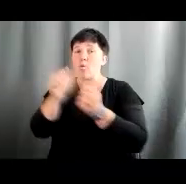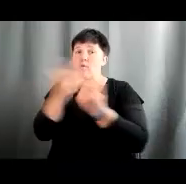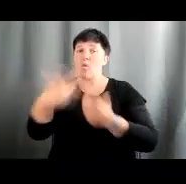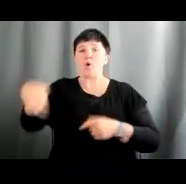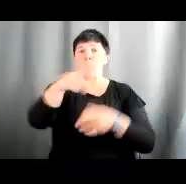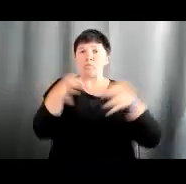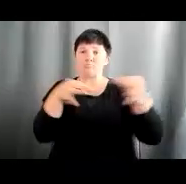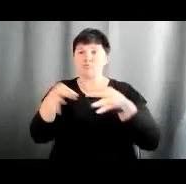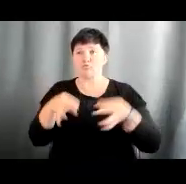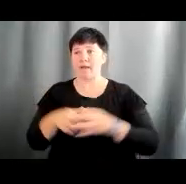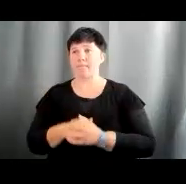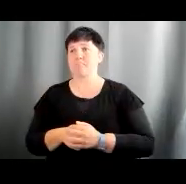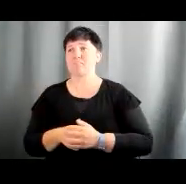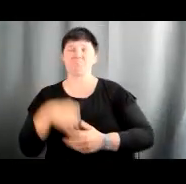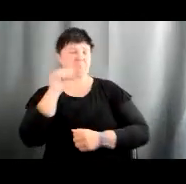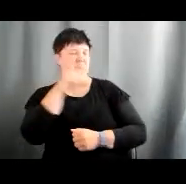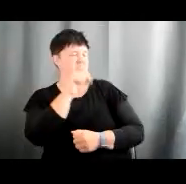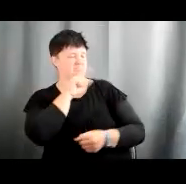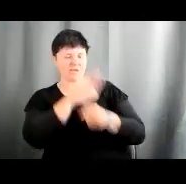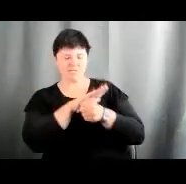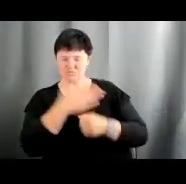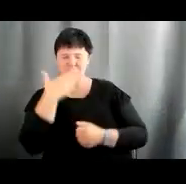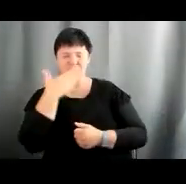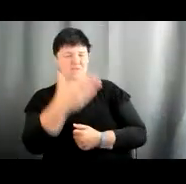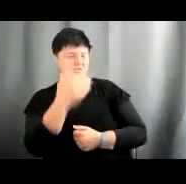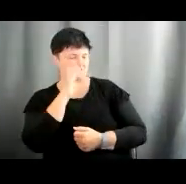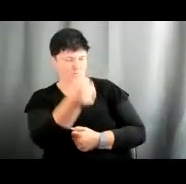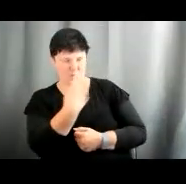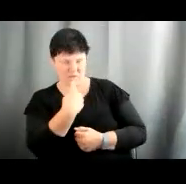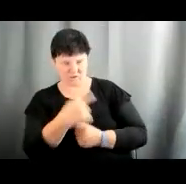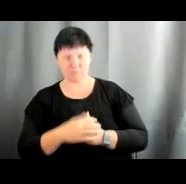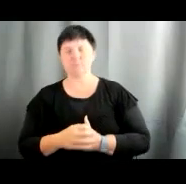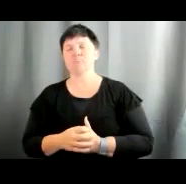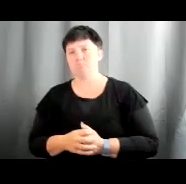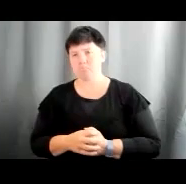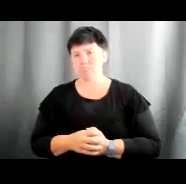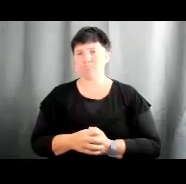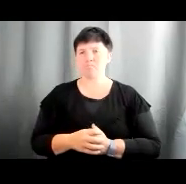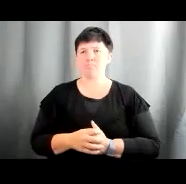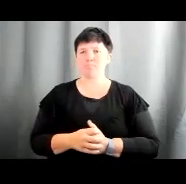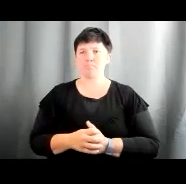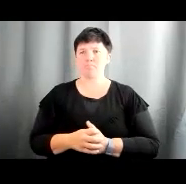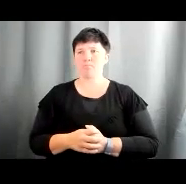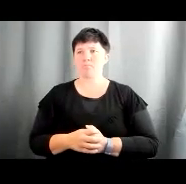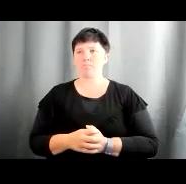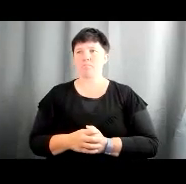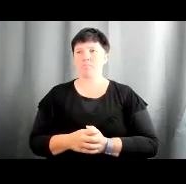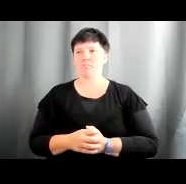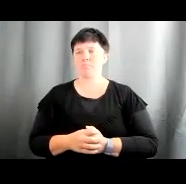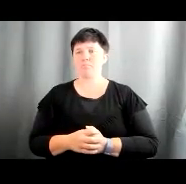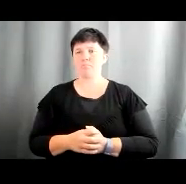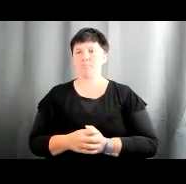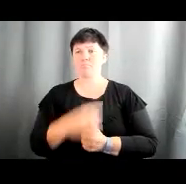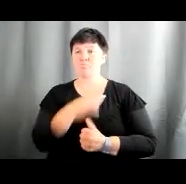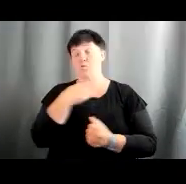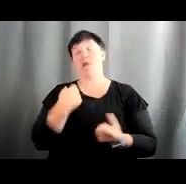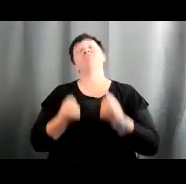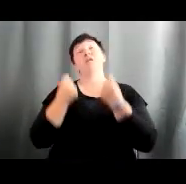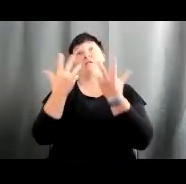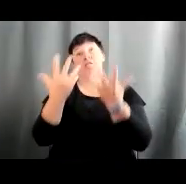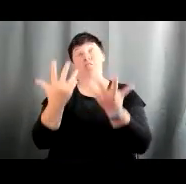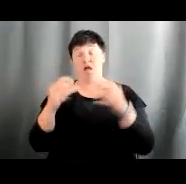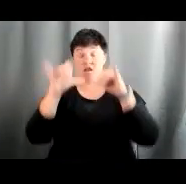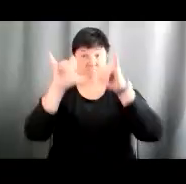Sí, por supuesto. Muchas gracias, Bill, por la pregunta. Hemos pensado mucho sobre otras métricas que podrían derivar de